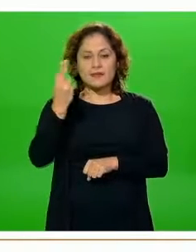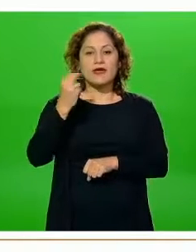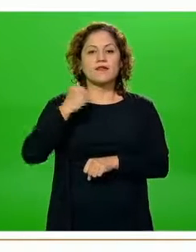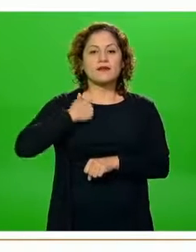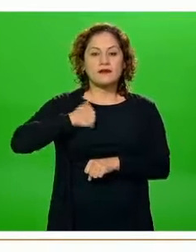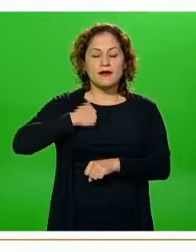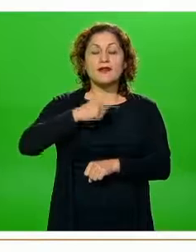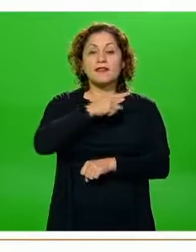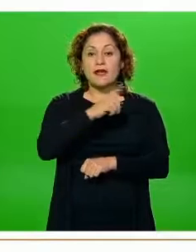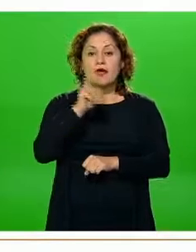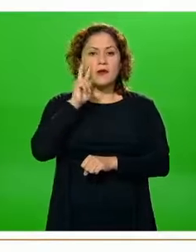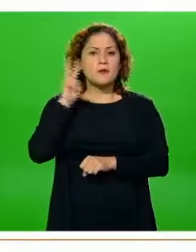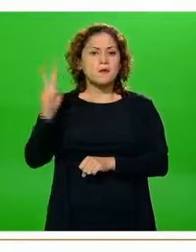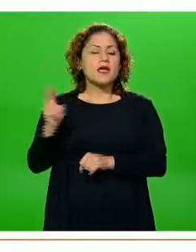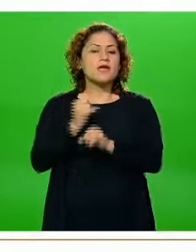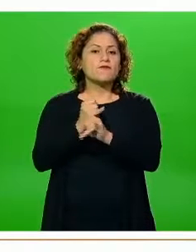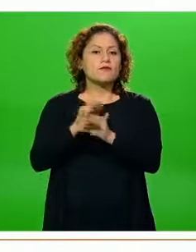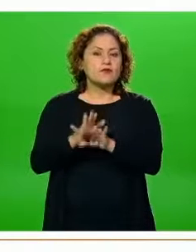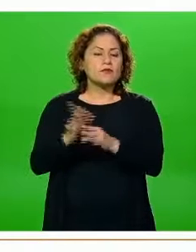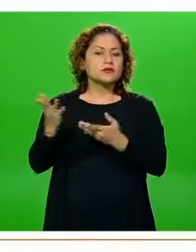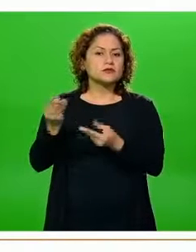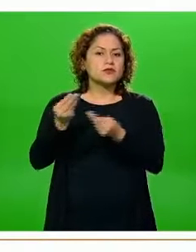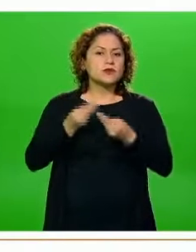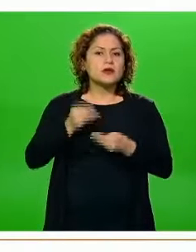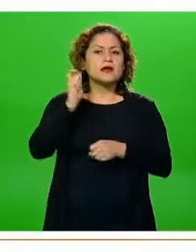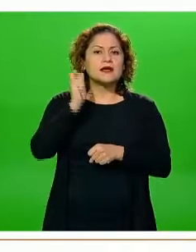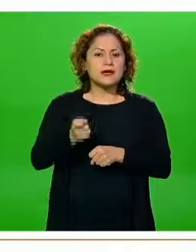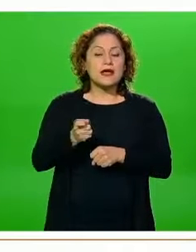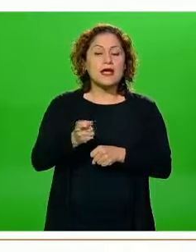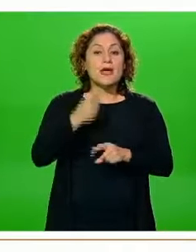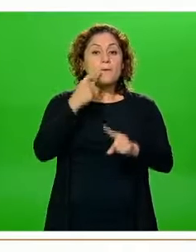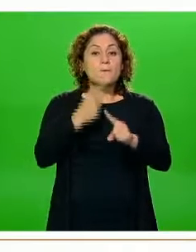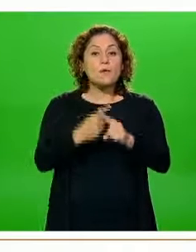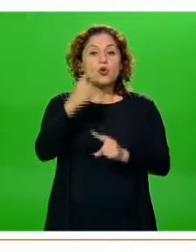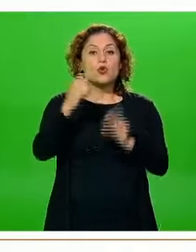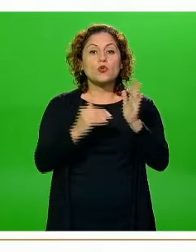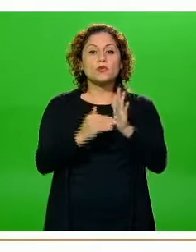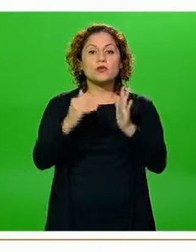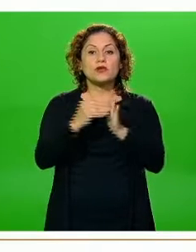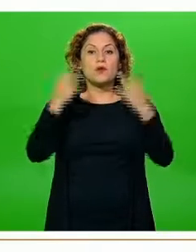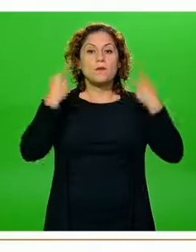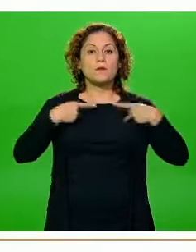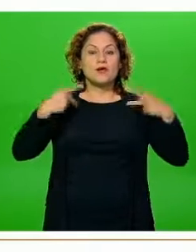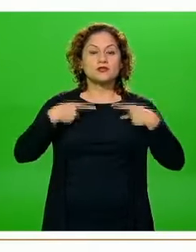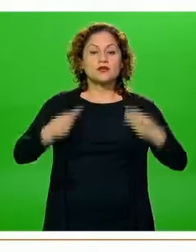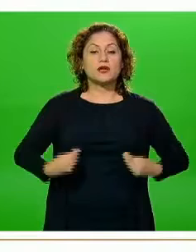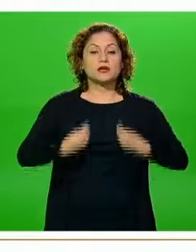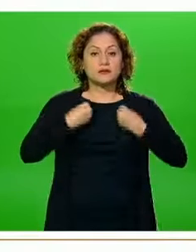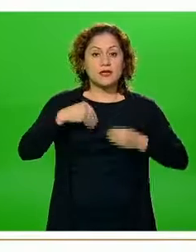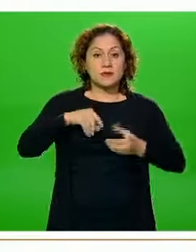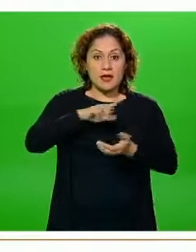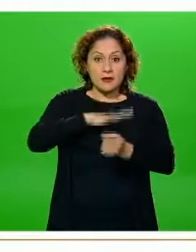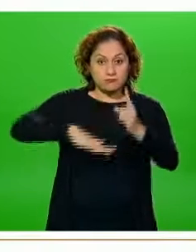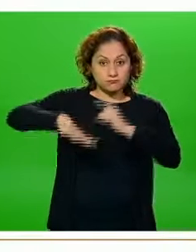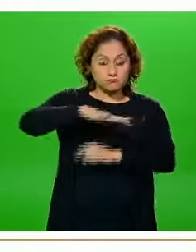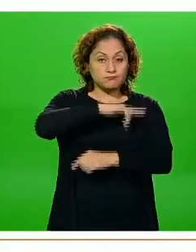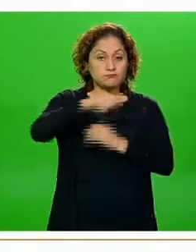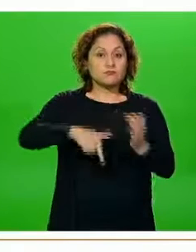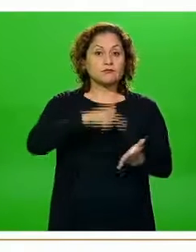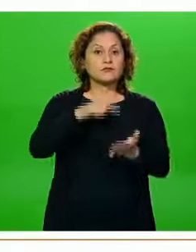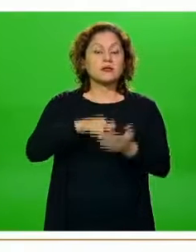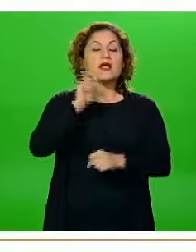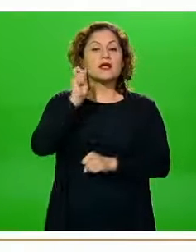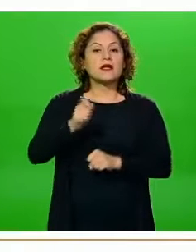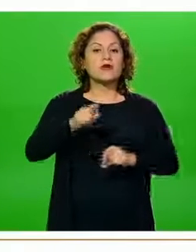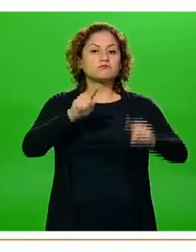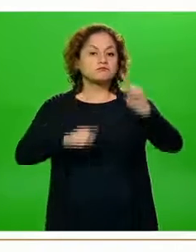cómo los casos nuevos por millón de habitantes en los continentes, pues hay una variabilidad